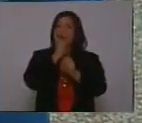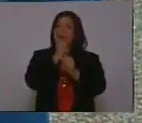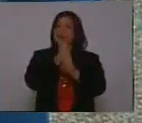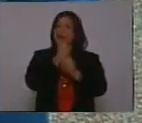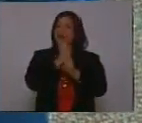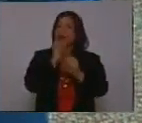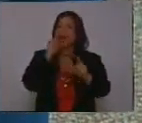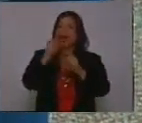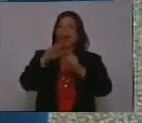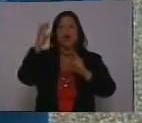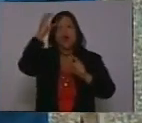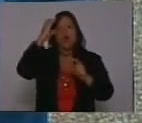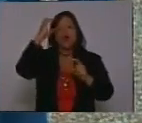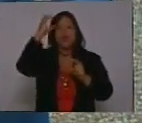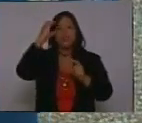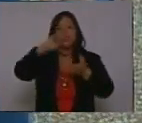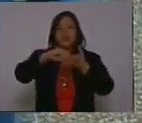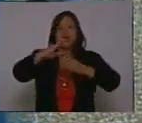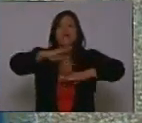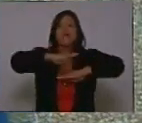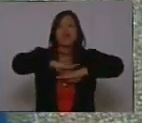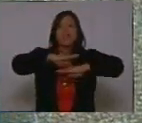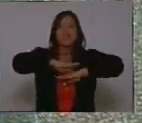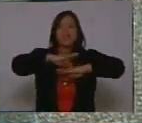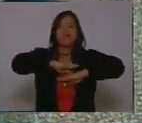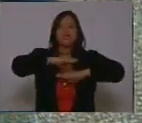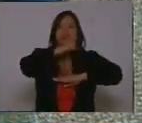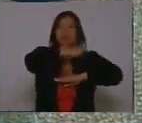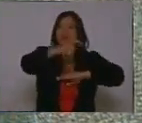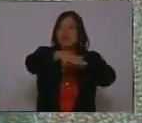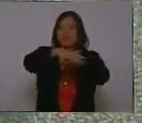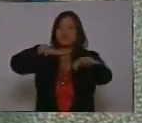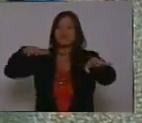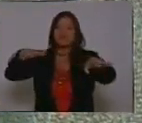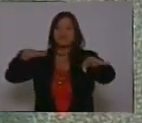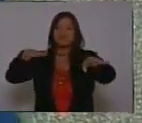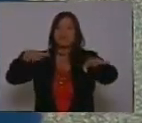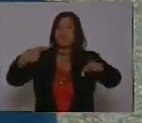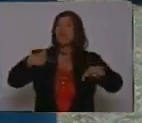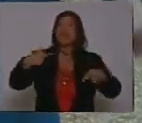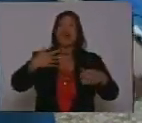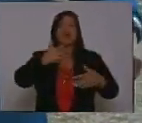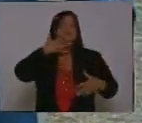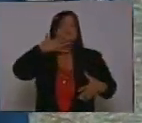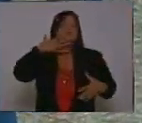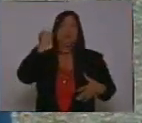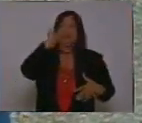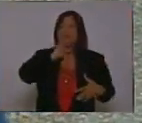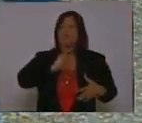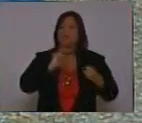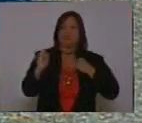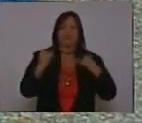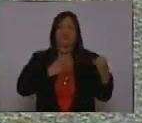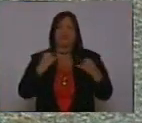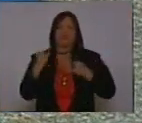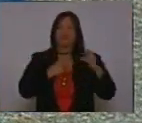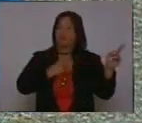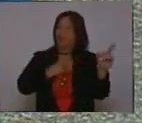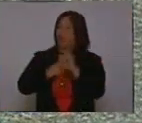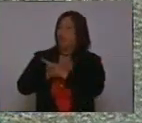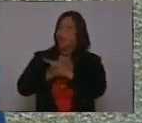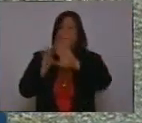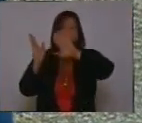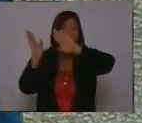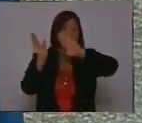este conocimiento para beneficio de la población, no beneficio de individualismo, porque individualismo tenemos